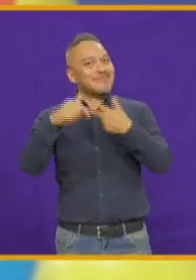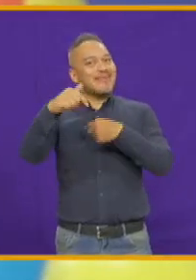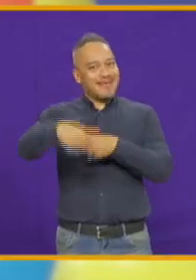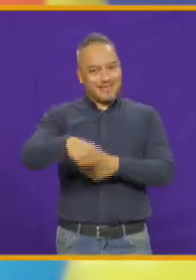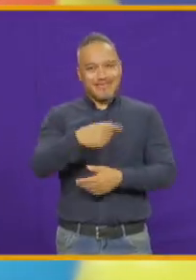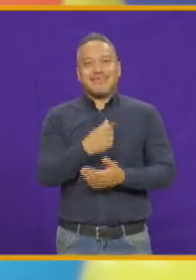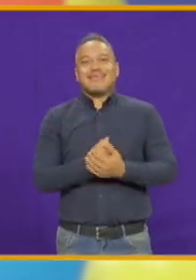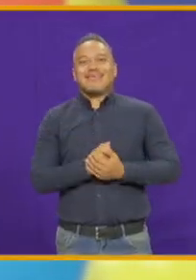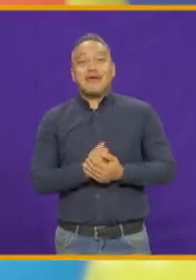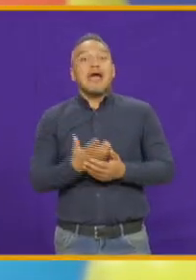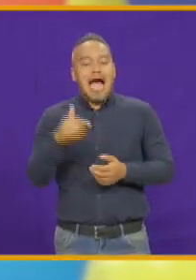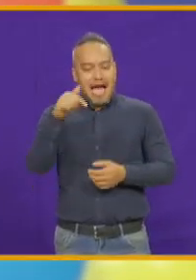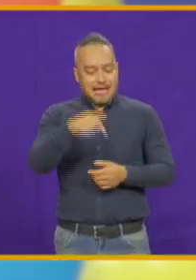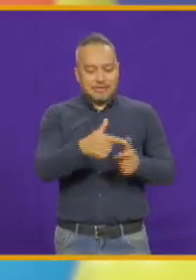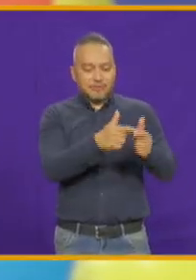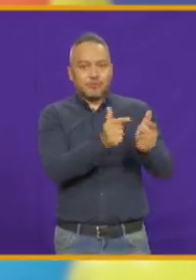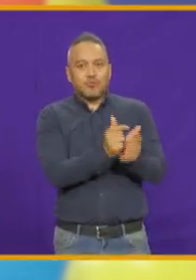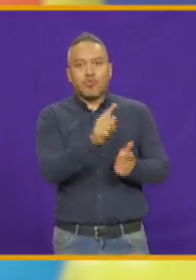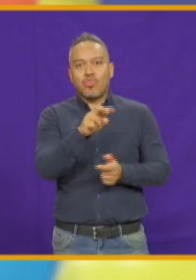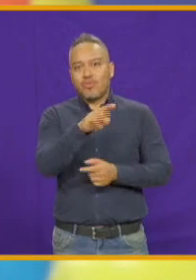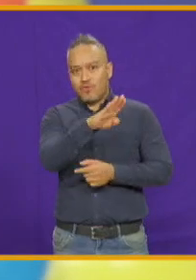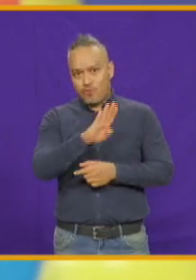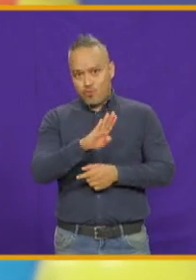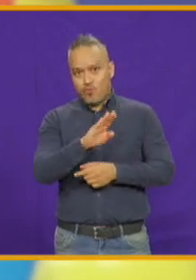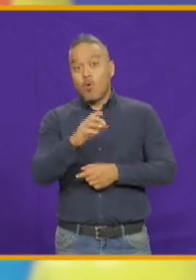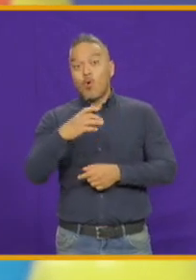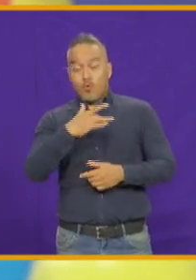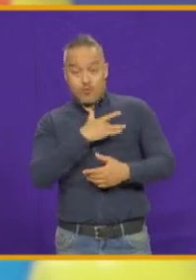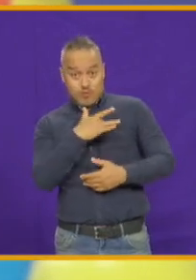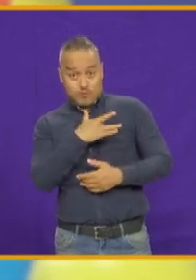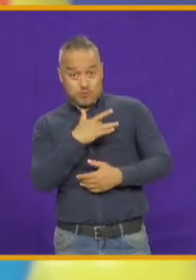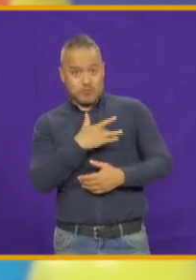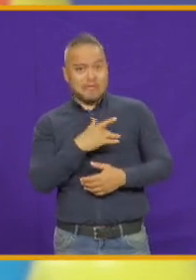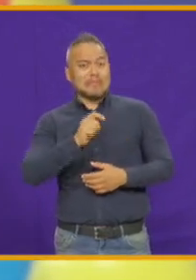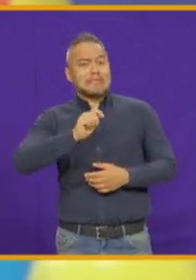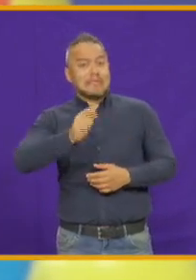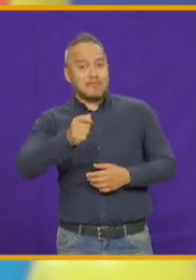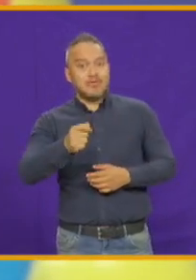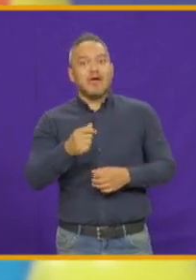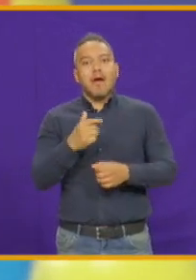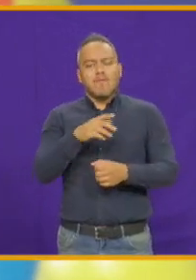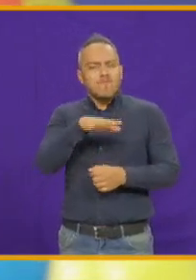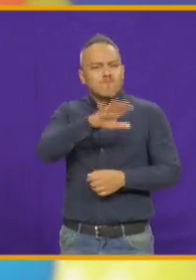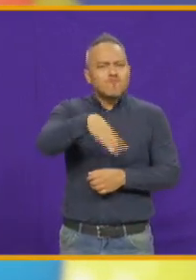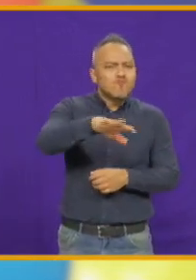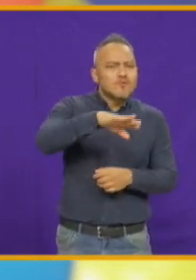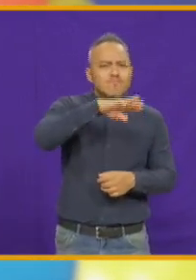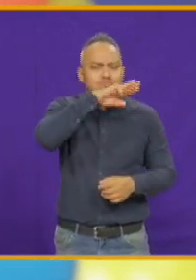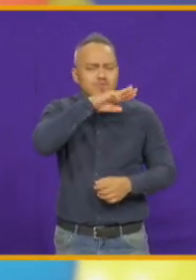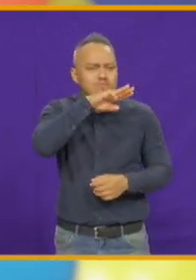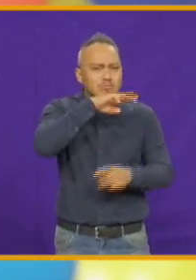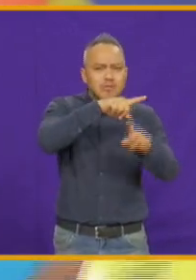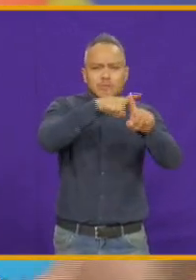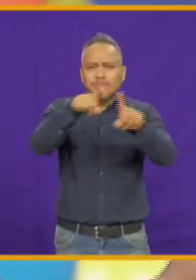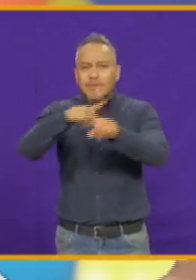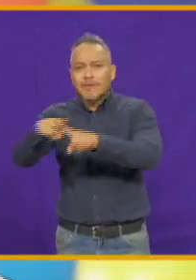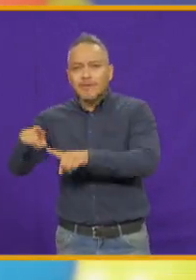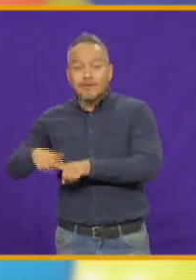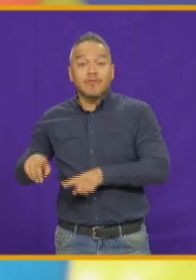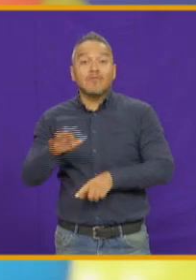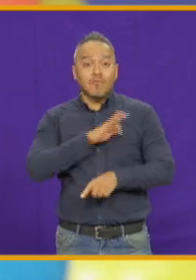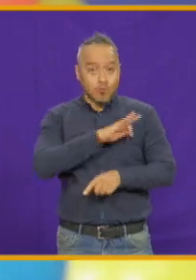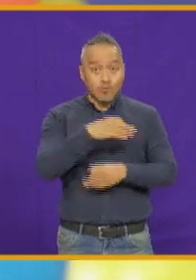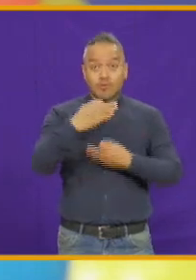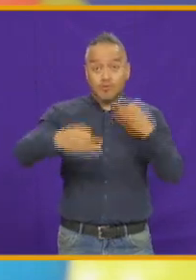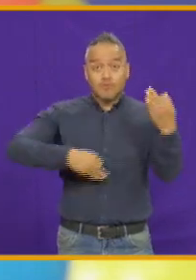es tribu corazón tribu corazón es un lugar donde las mamás pueden encontrar otras madres para hacer redes de apoyo que nadie se sienta